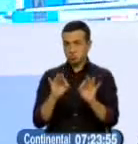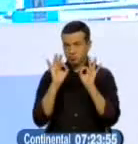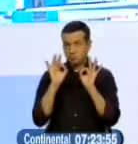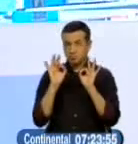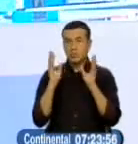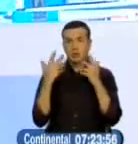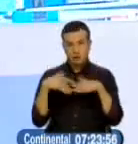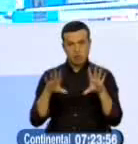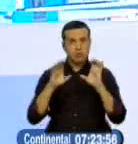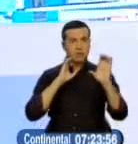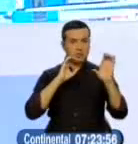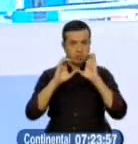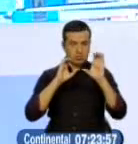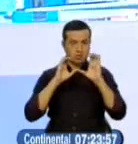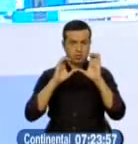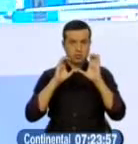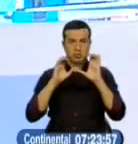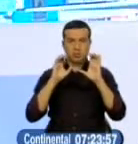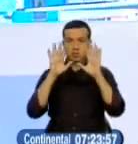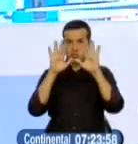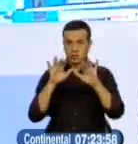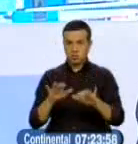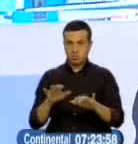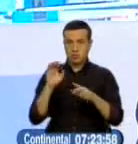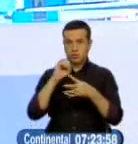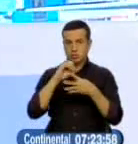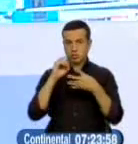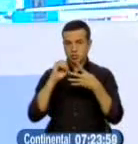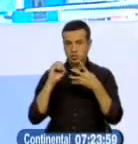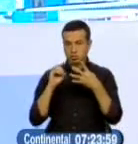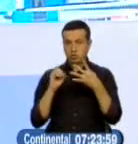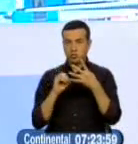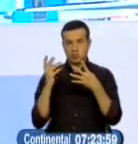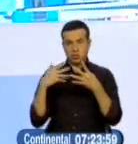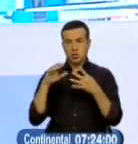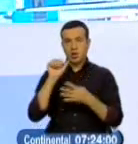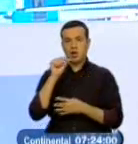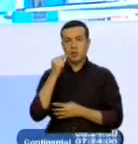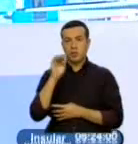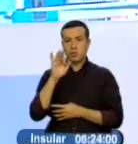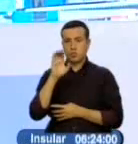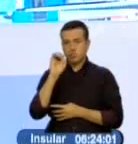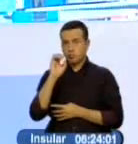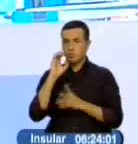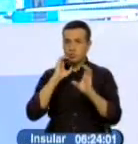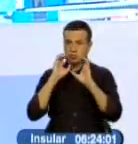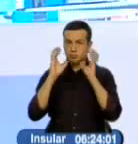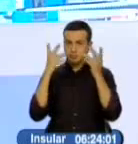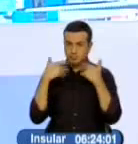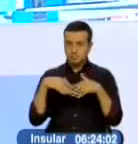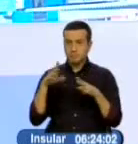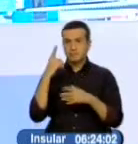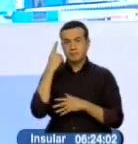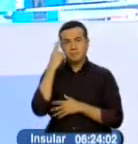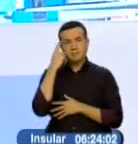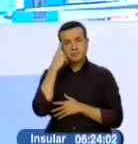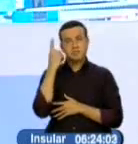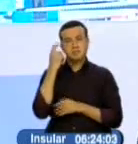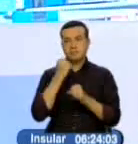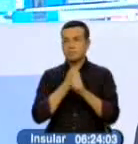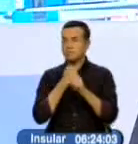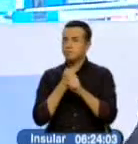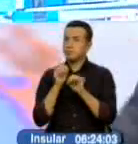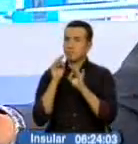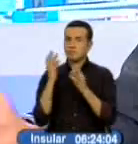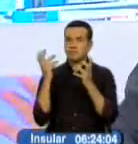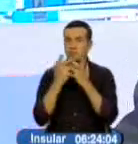Eso ya lo hemos conversado con el secretario de la SENACID, Augusto Barrera, y creo que podemos hacer un buen trabajo